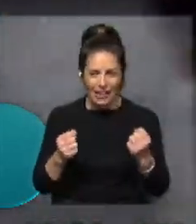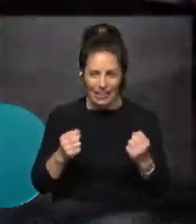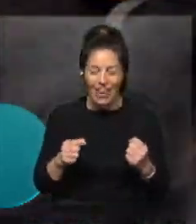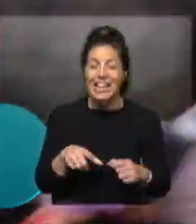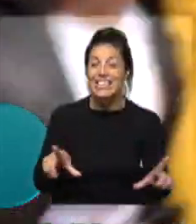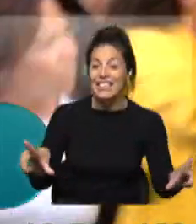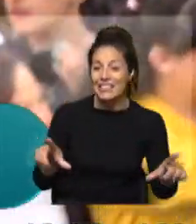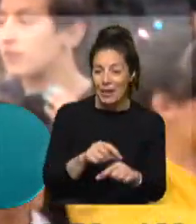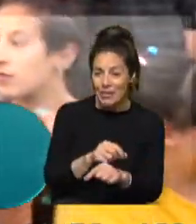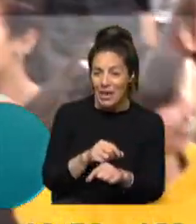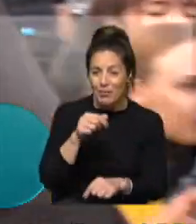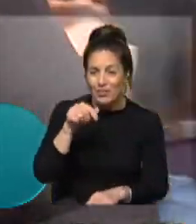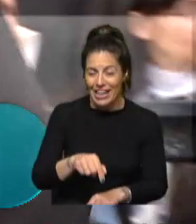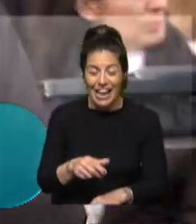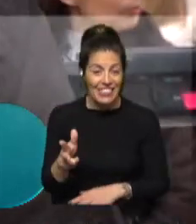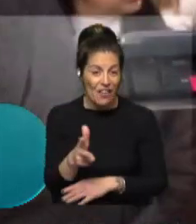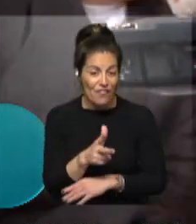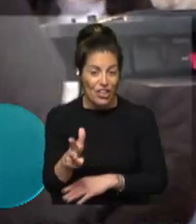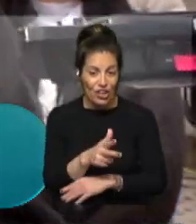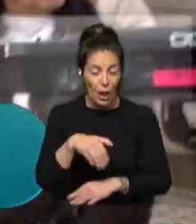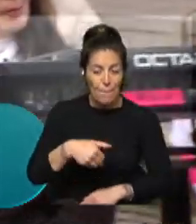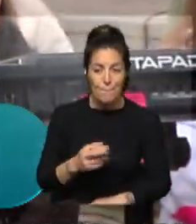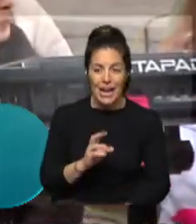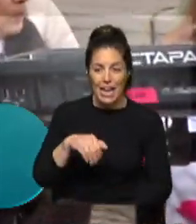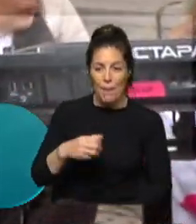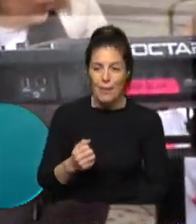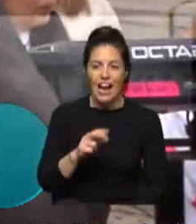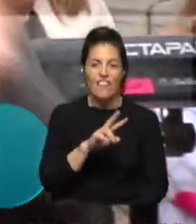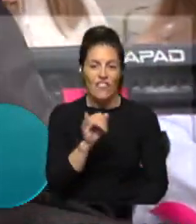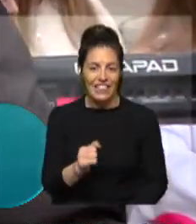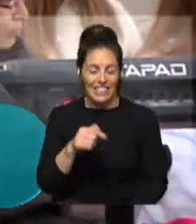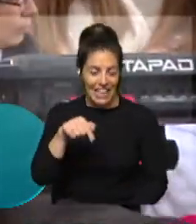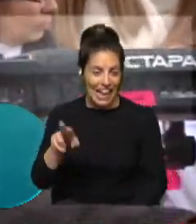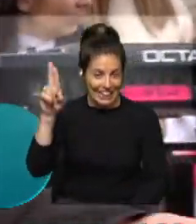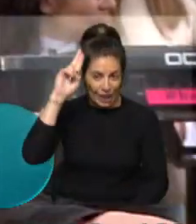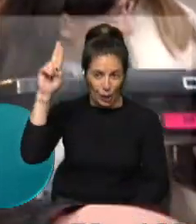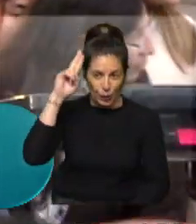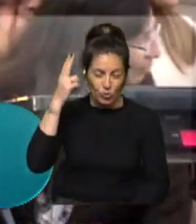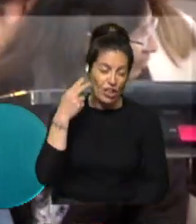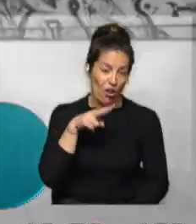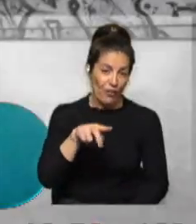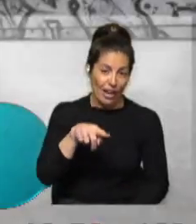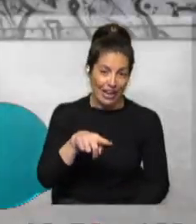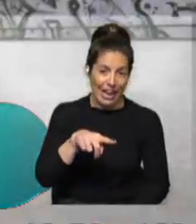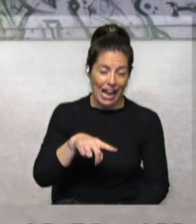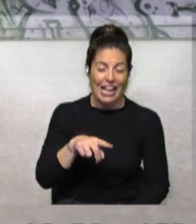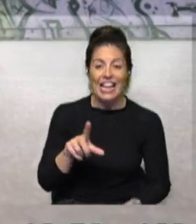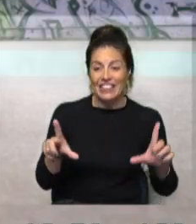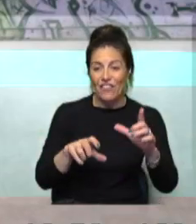así cerramos esta cobertura del videoclip de Marama y Matías Valdés aquí en Tres Cruces. Ustedes lo vieron acá, por supuesto, te decía.